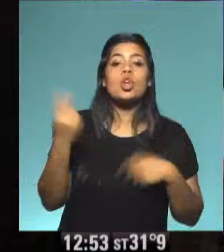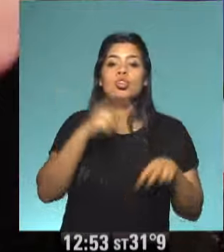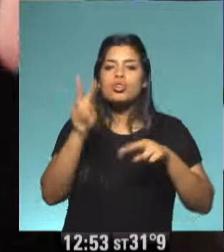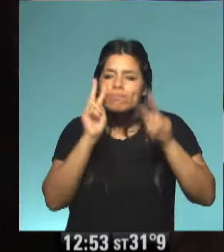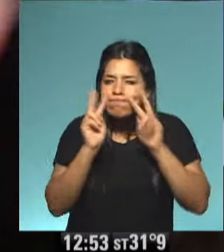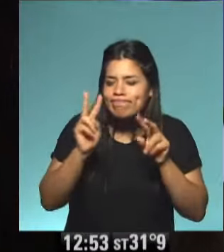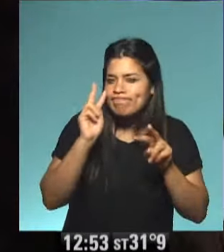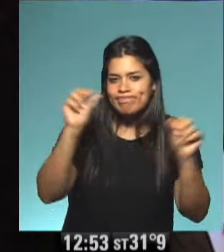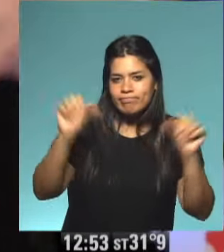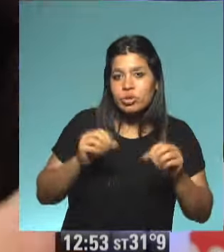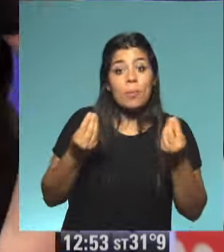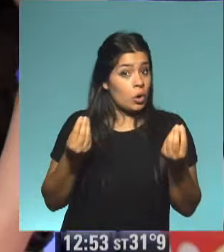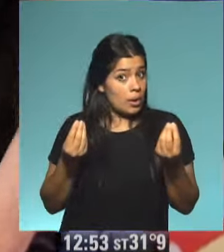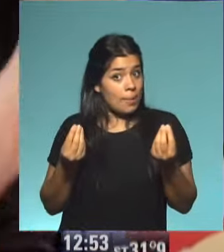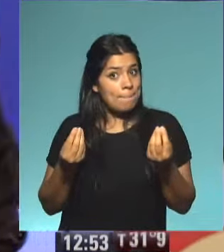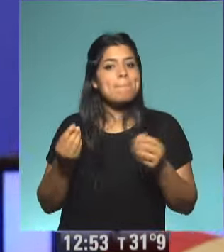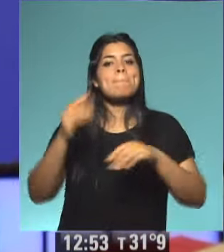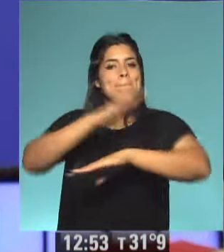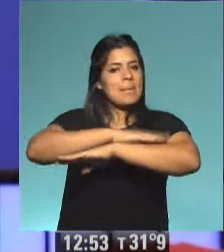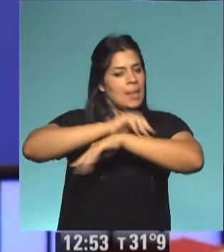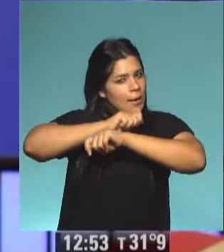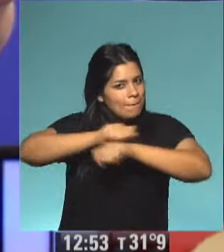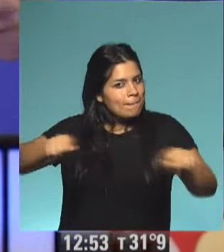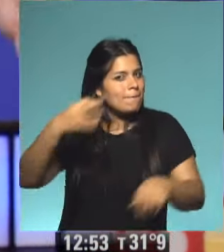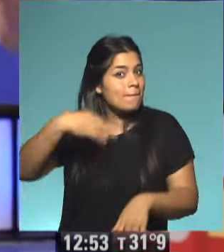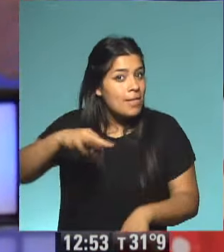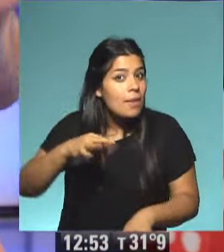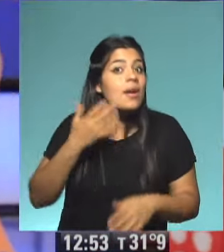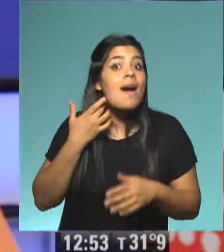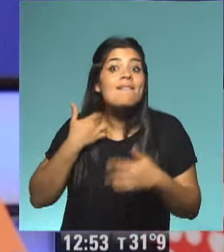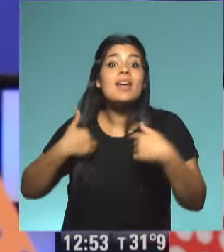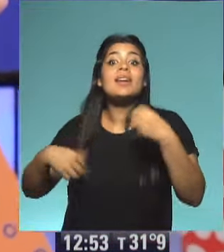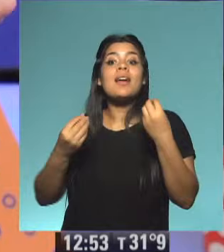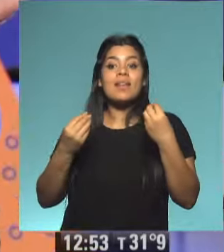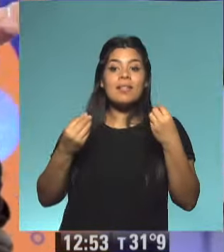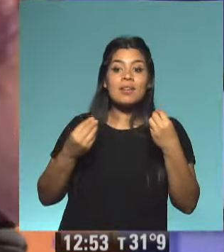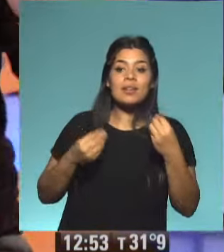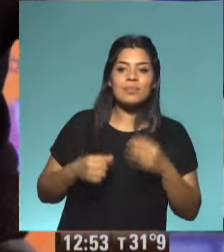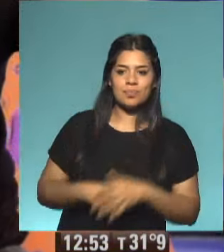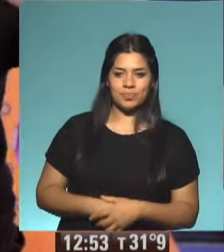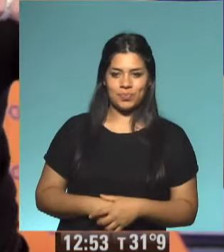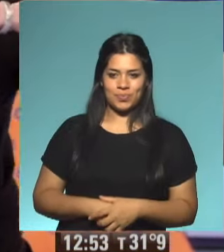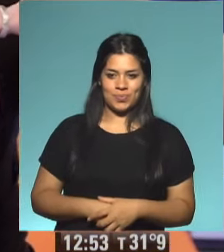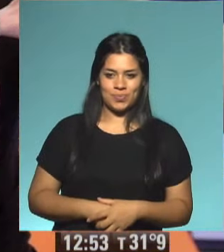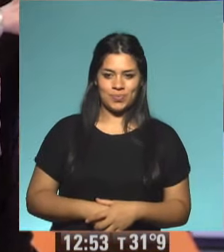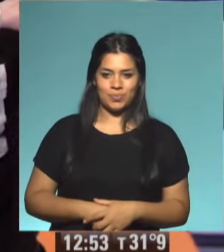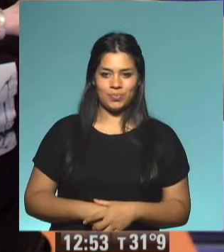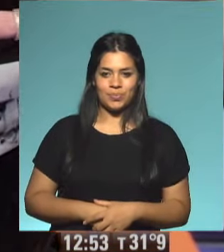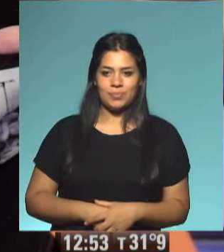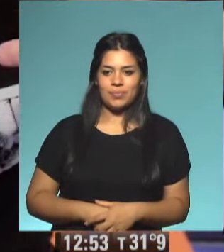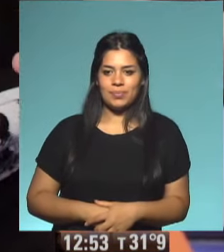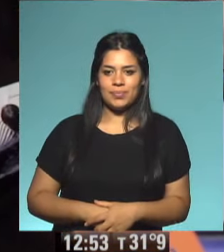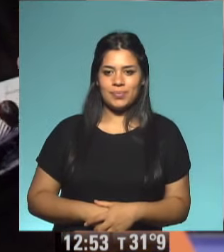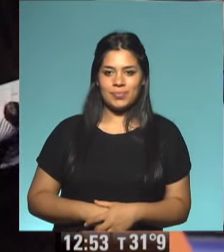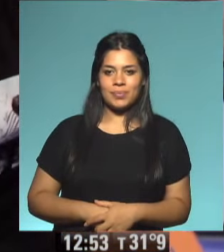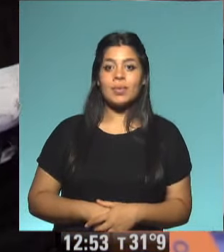bien? No, porque ¿saben qué? Hay que abrir la ventana para ver qué hacen del otro lado. Vamos a abrir la ventana. De la sala federal más grande de la República Argentina. ¡A la una!